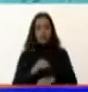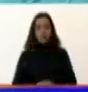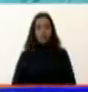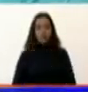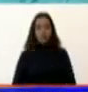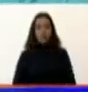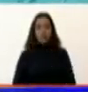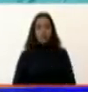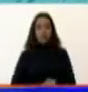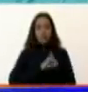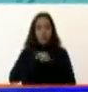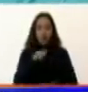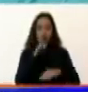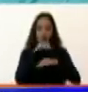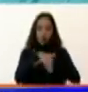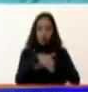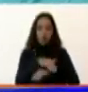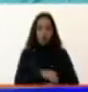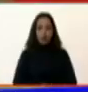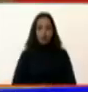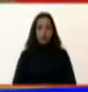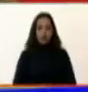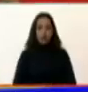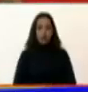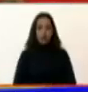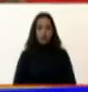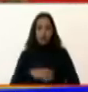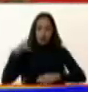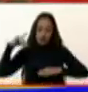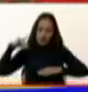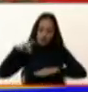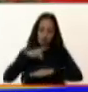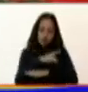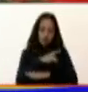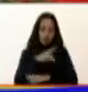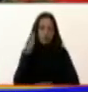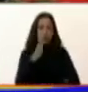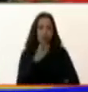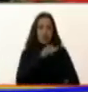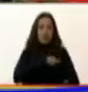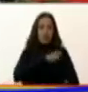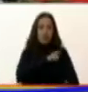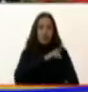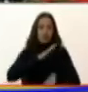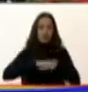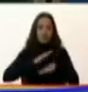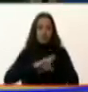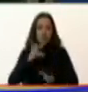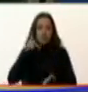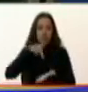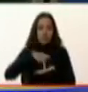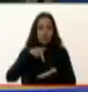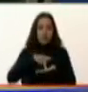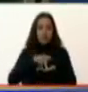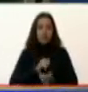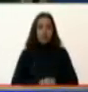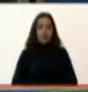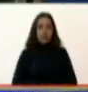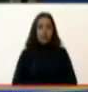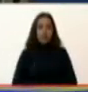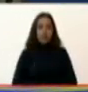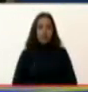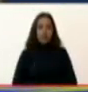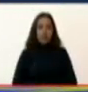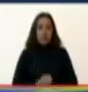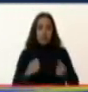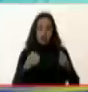Jorge Rodríguez acaba de aterrizar, llegó de Madrid porque participó en el segmento de